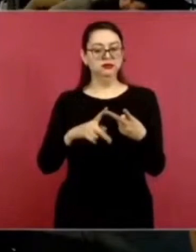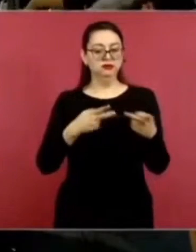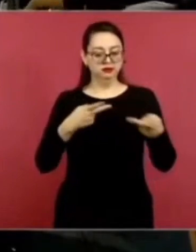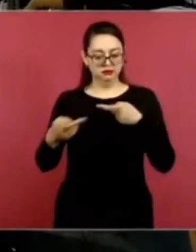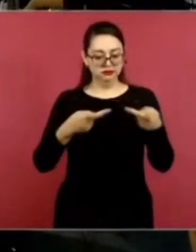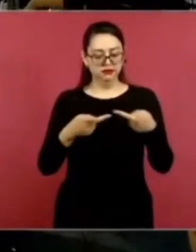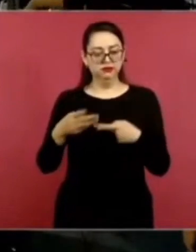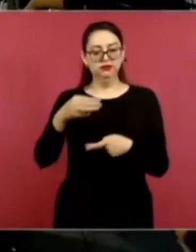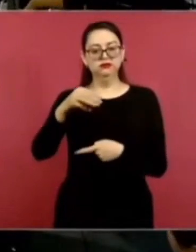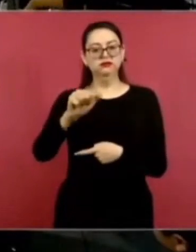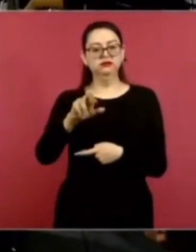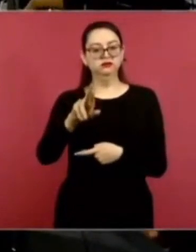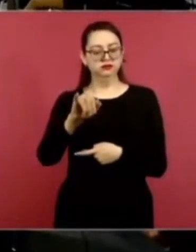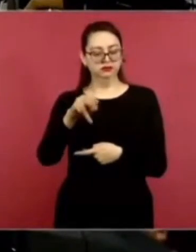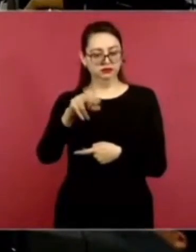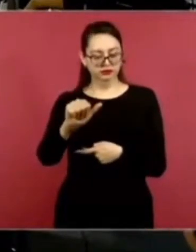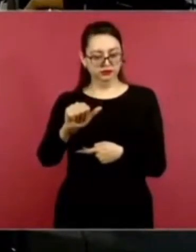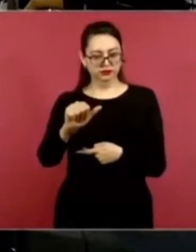Marina.